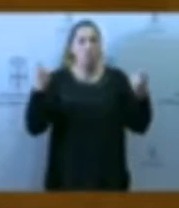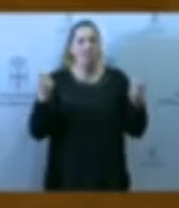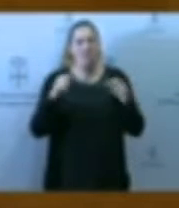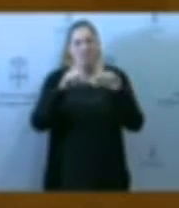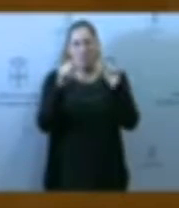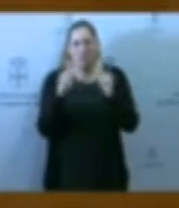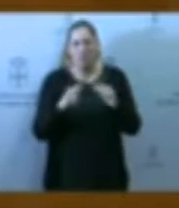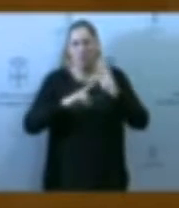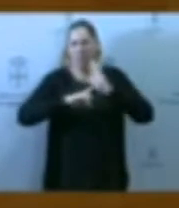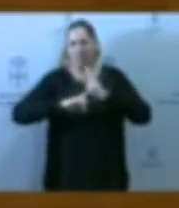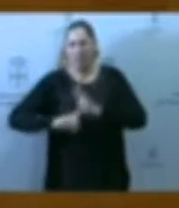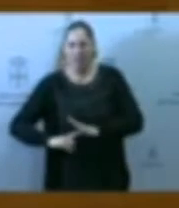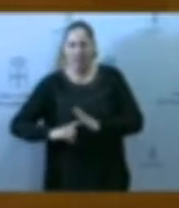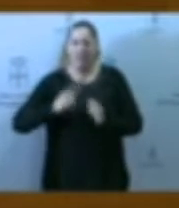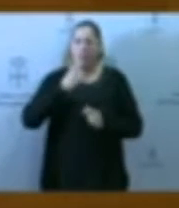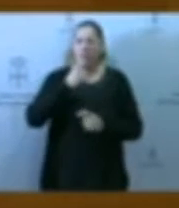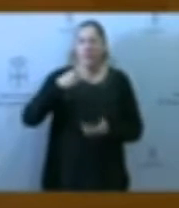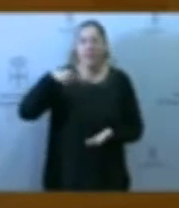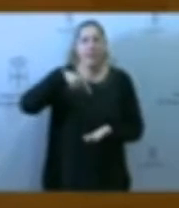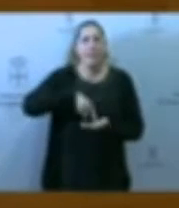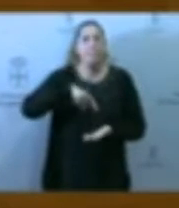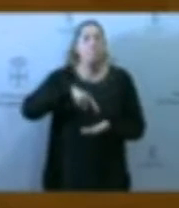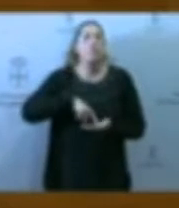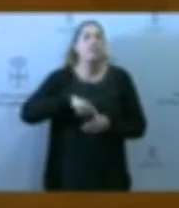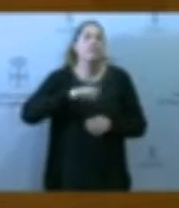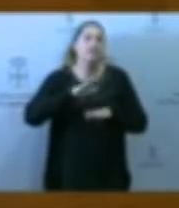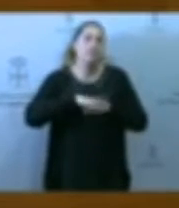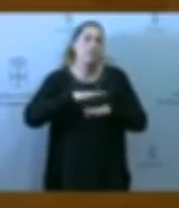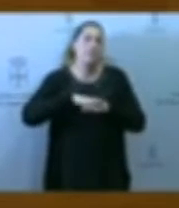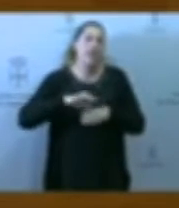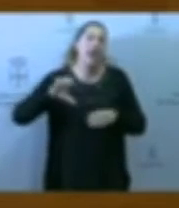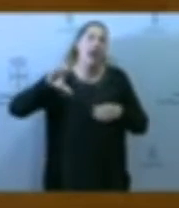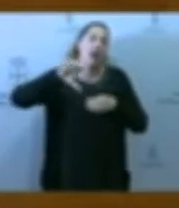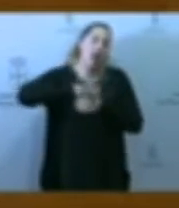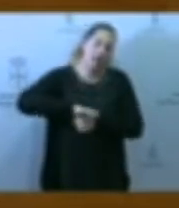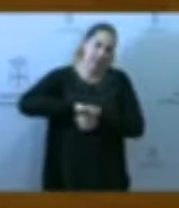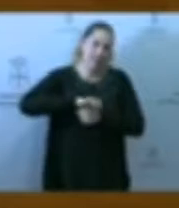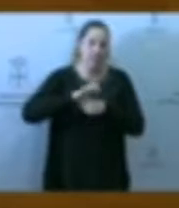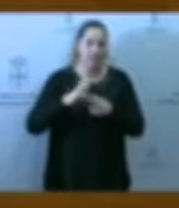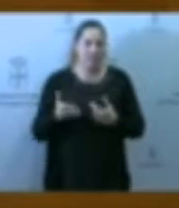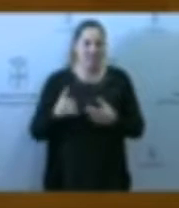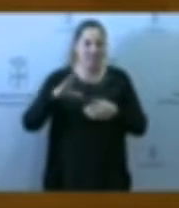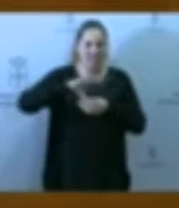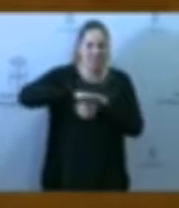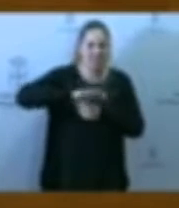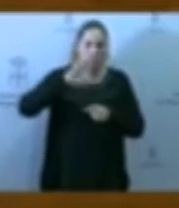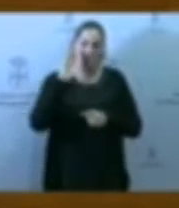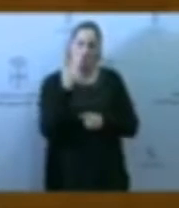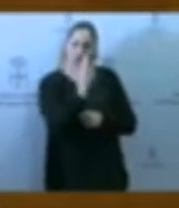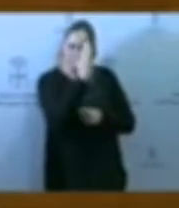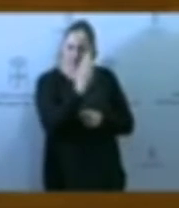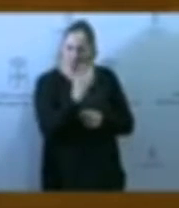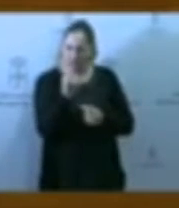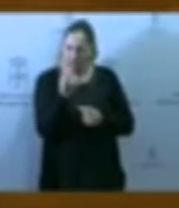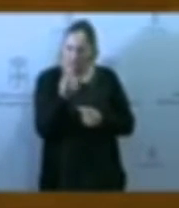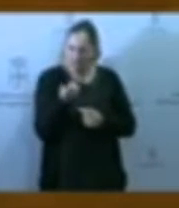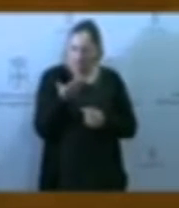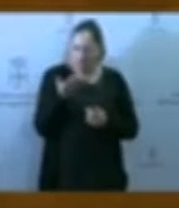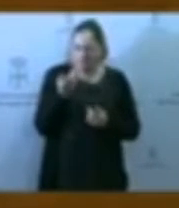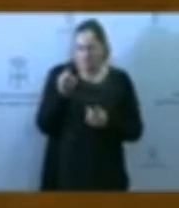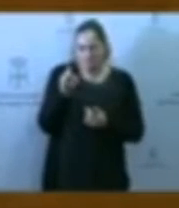de impuestos para el gasóleo, para el diésel. Una forma de castigar al diésel equiparando su precio, el